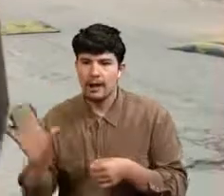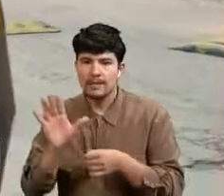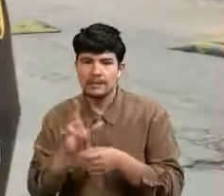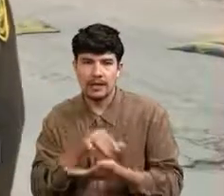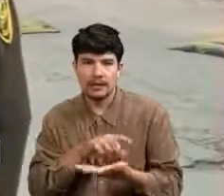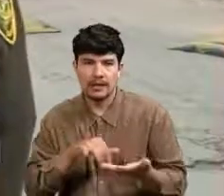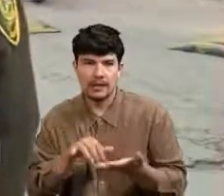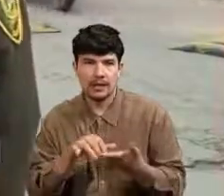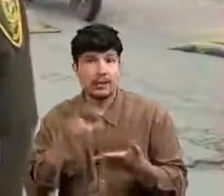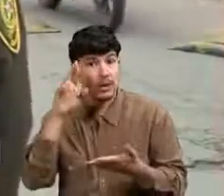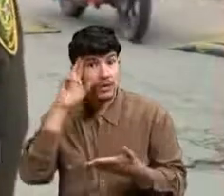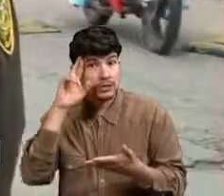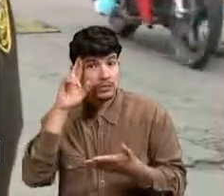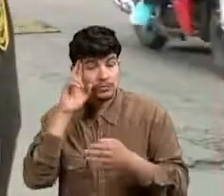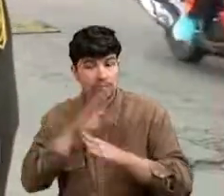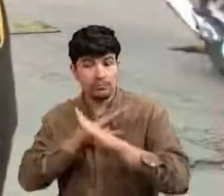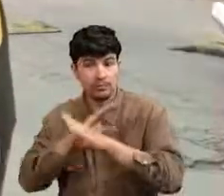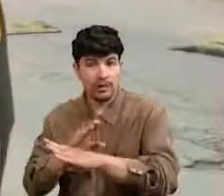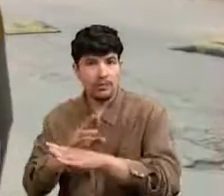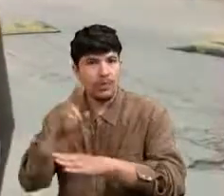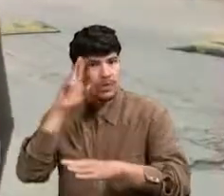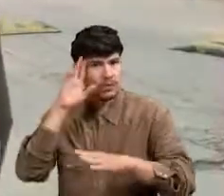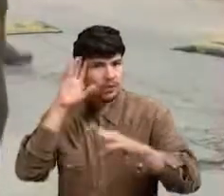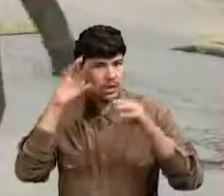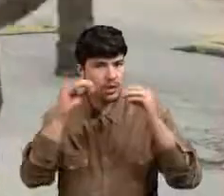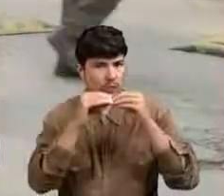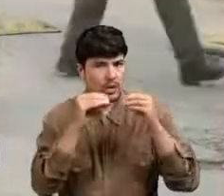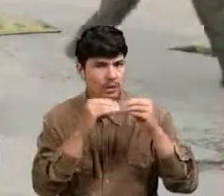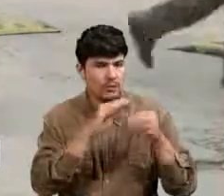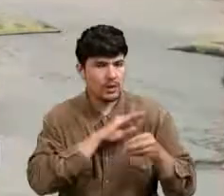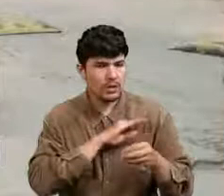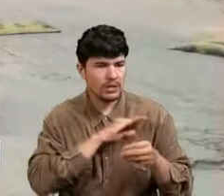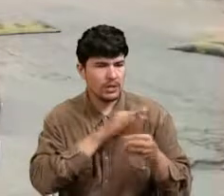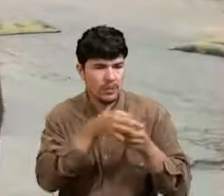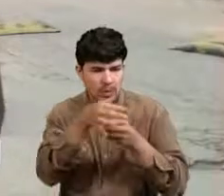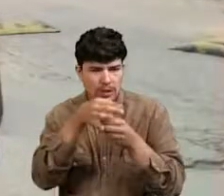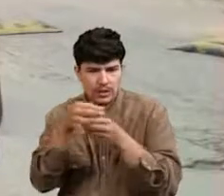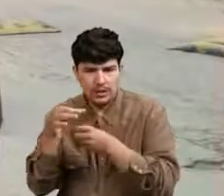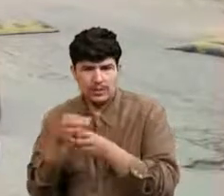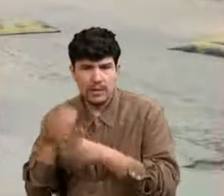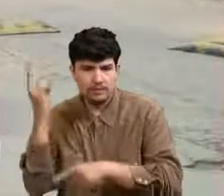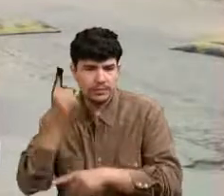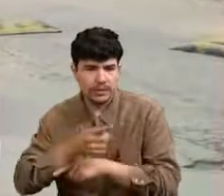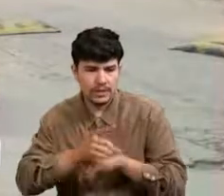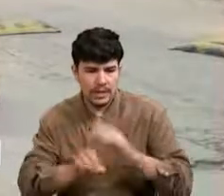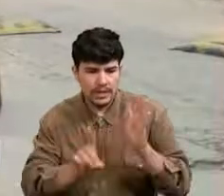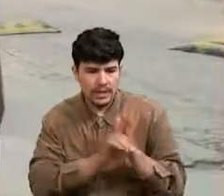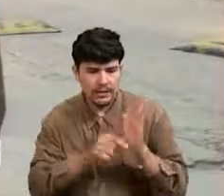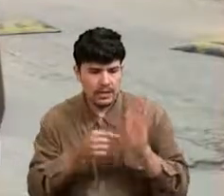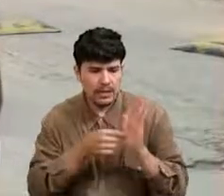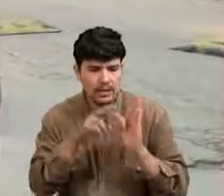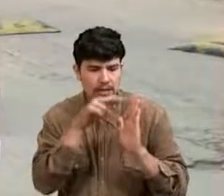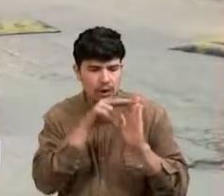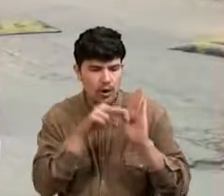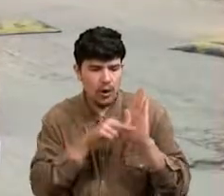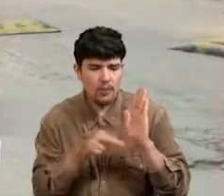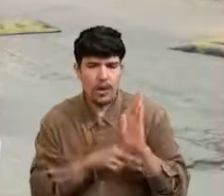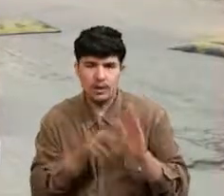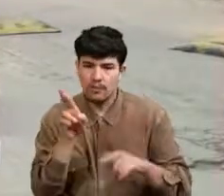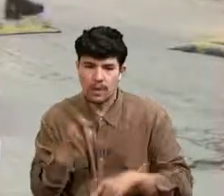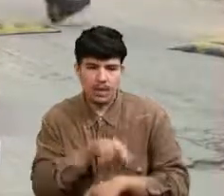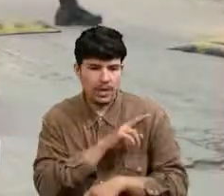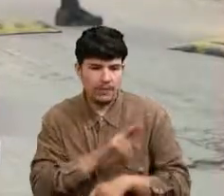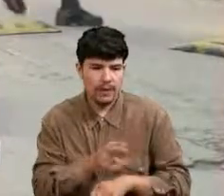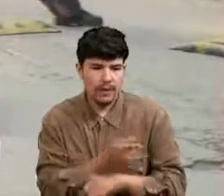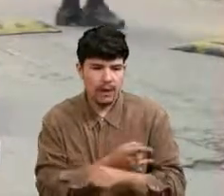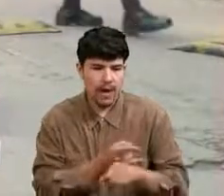Igualmente, estamos haciendo coordinaciones con las alcaldías municipales para que se espían los decretos donde se regule el uso, la venta